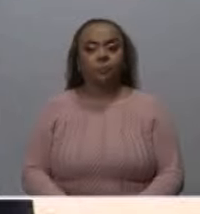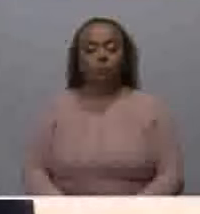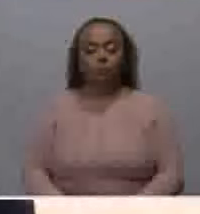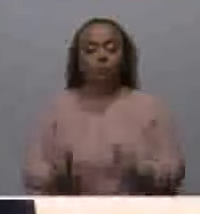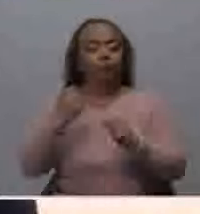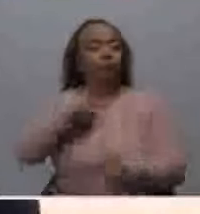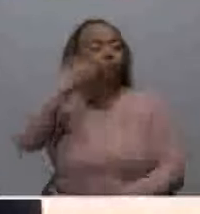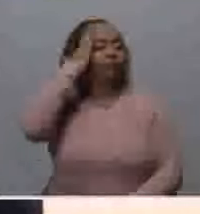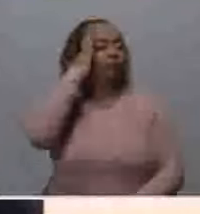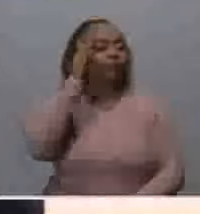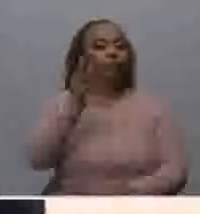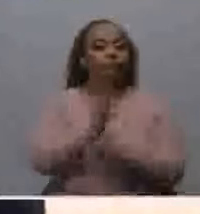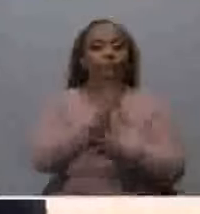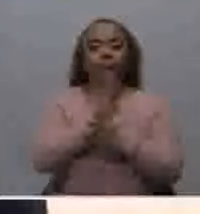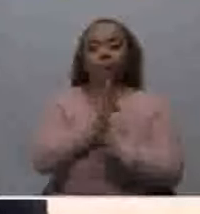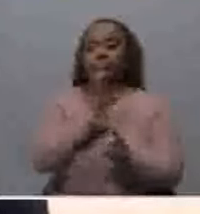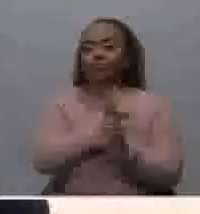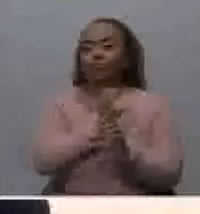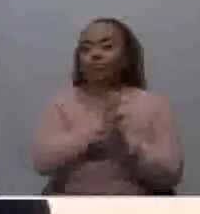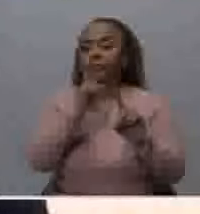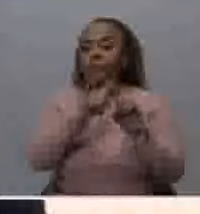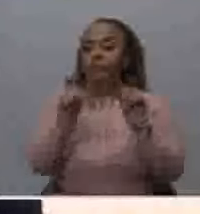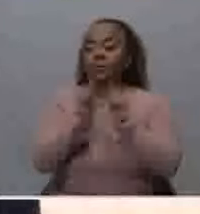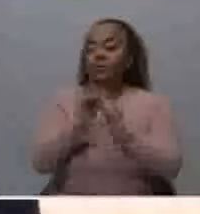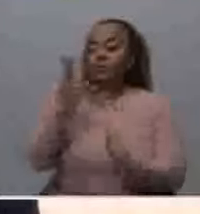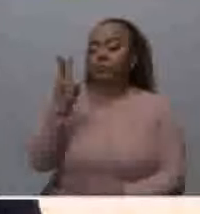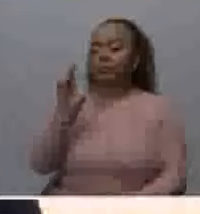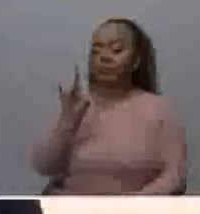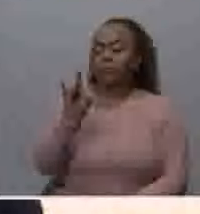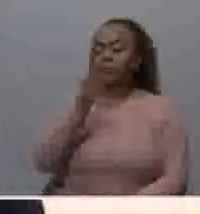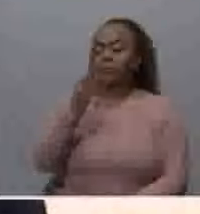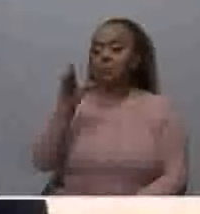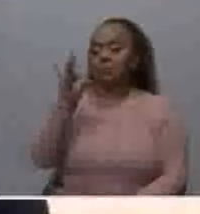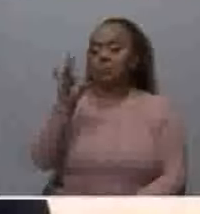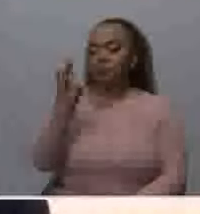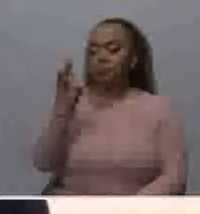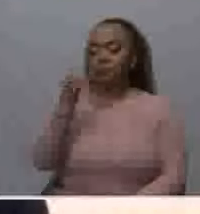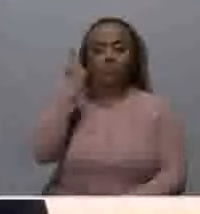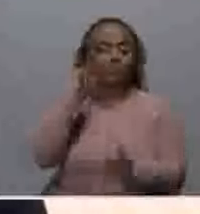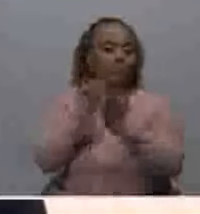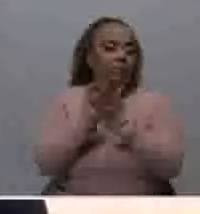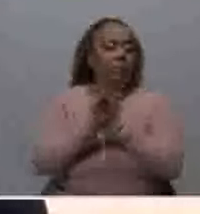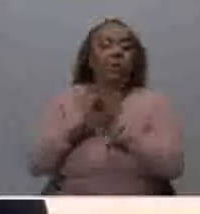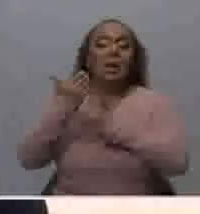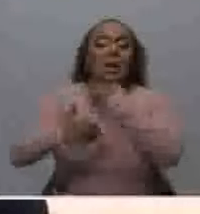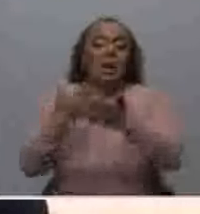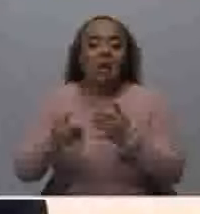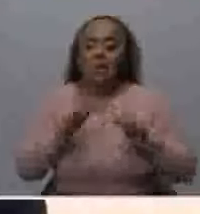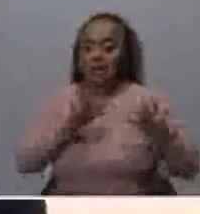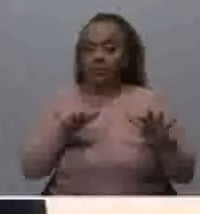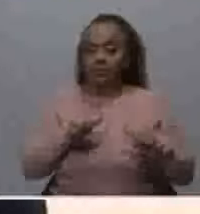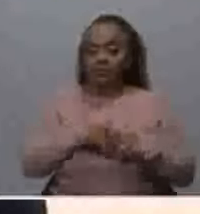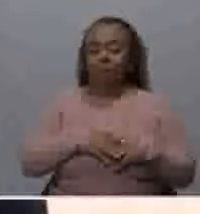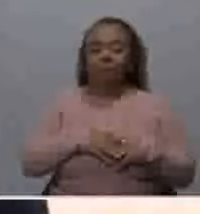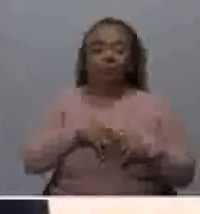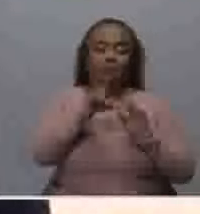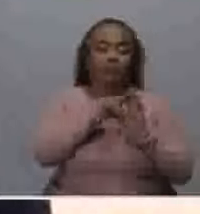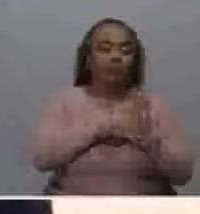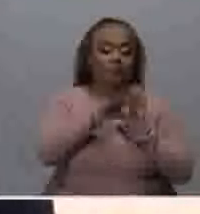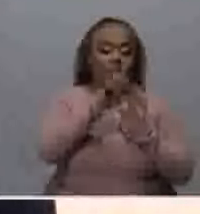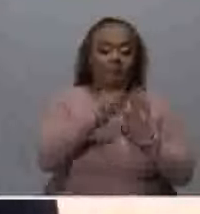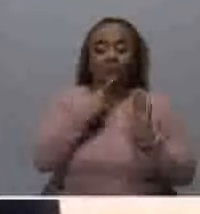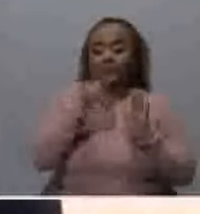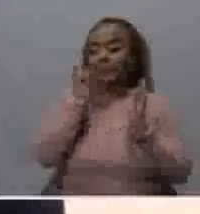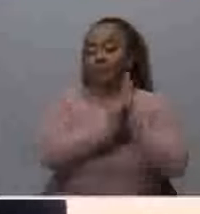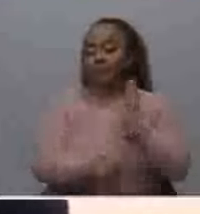pero usted matemática te cuesta, con un 68 lo redondeamos a 70, con eso no la vamos a jugar jugando, no la vamos jugando, tranquilo, se saca un 40. Si le decís